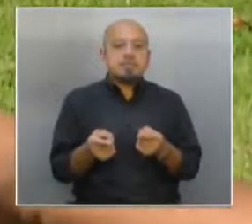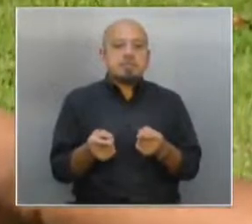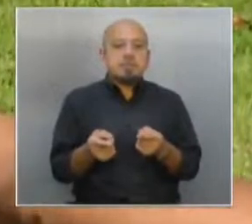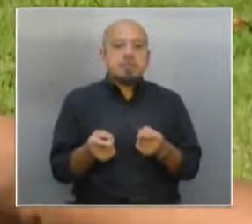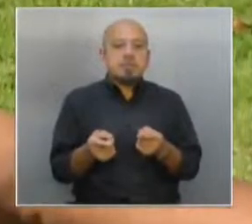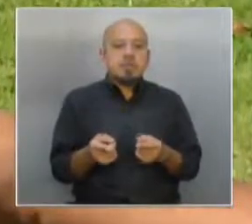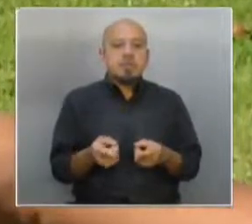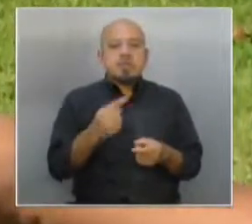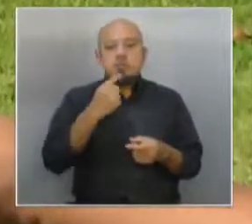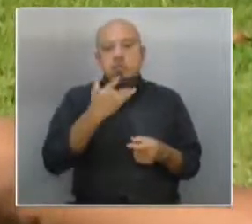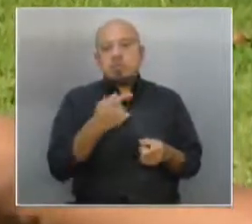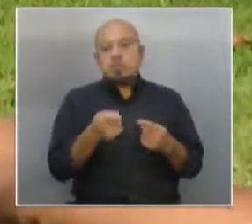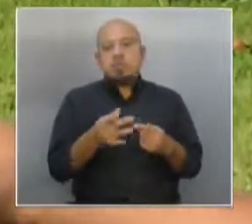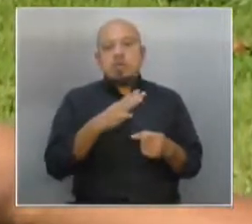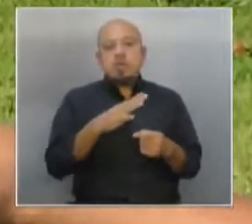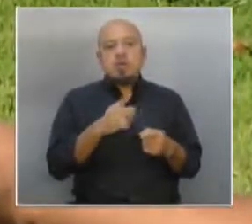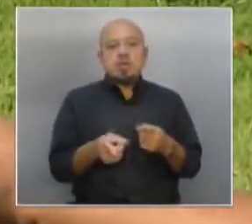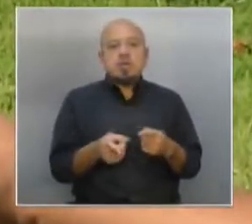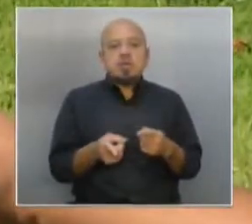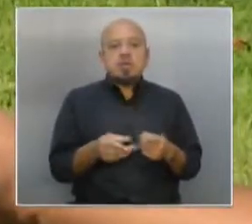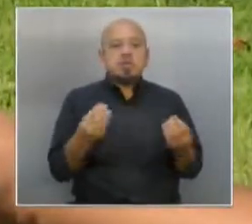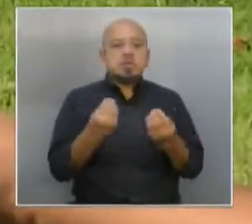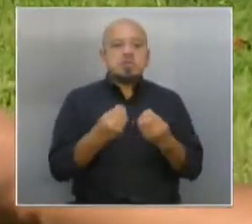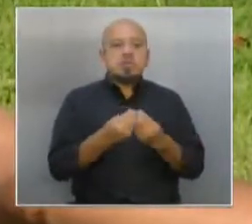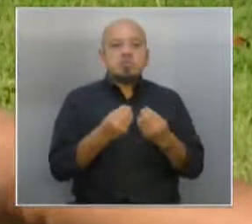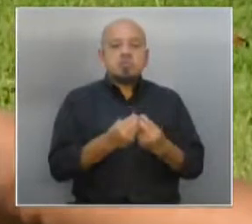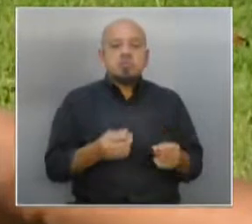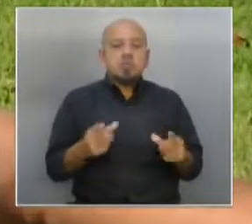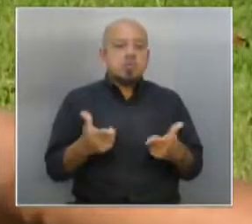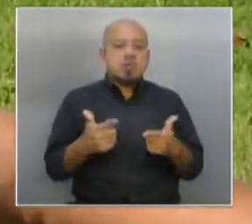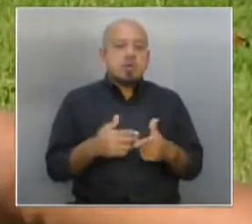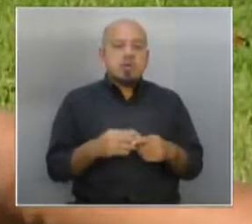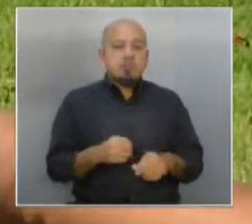porque por ejemplo hay muchos quinteros, no tenemos riego.